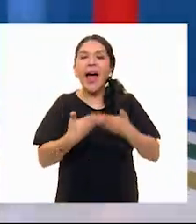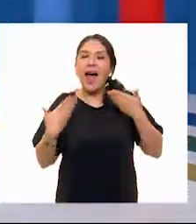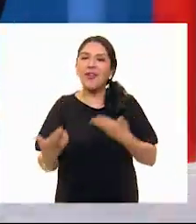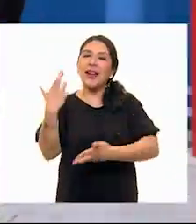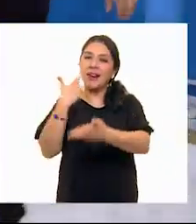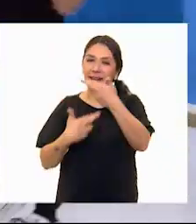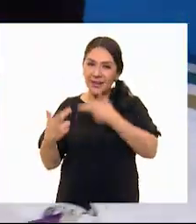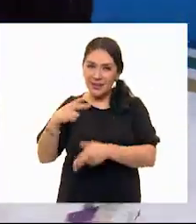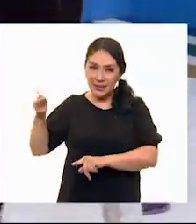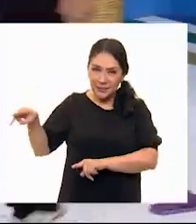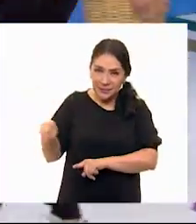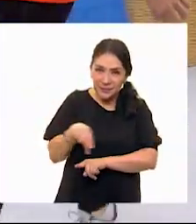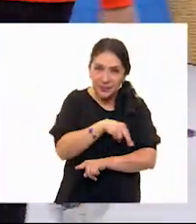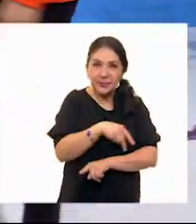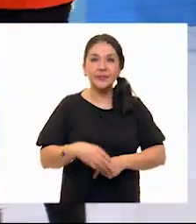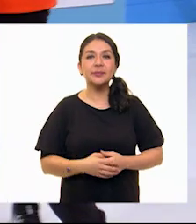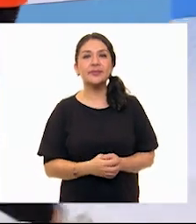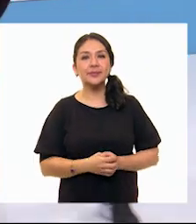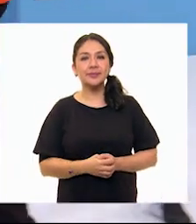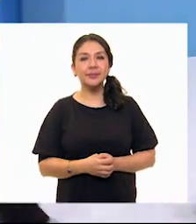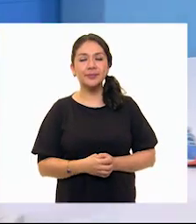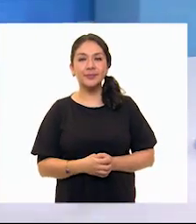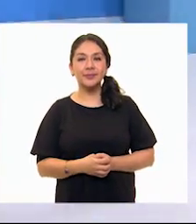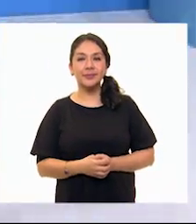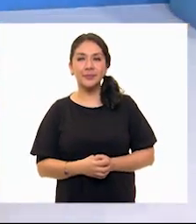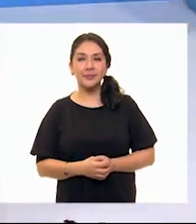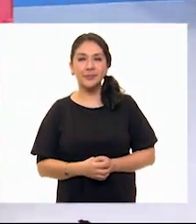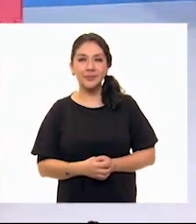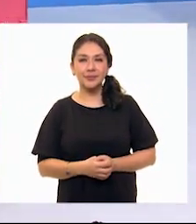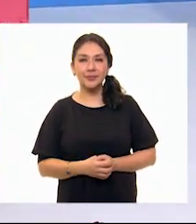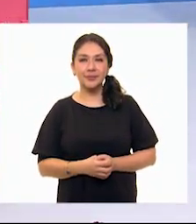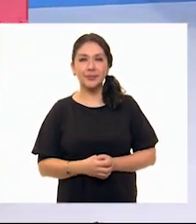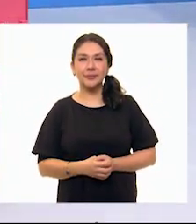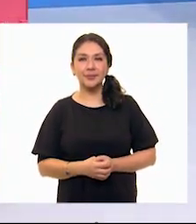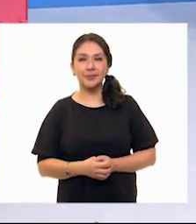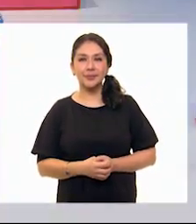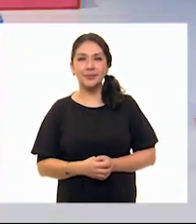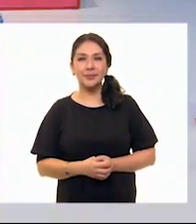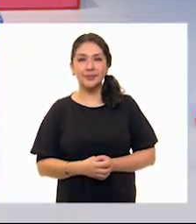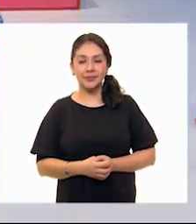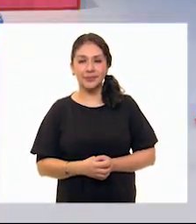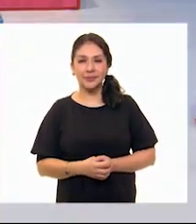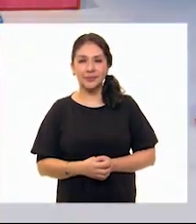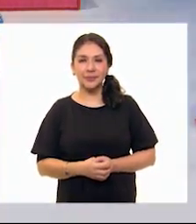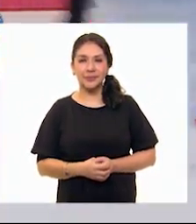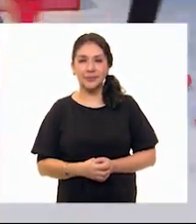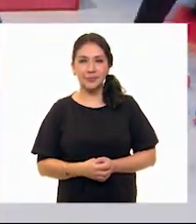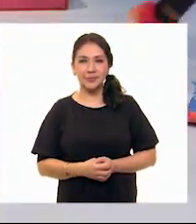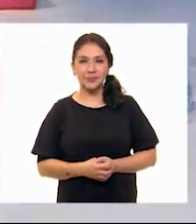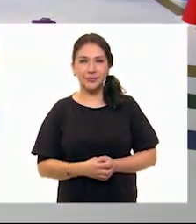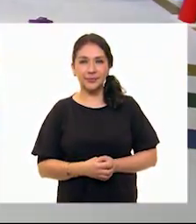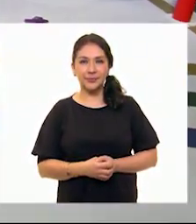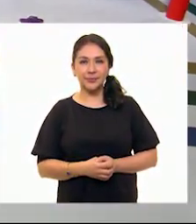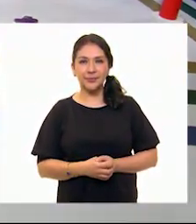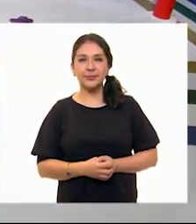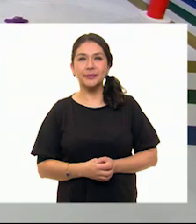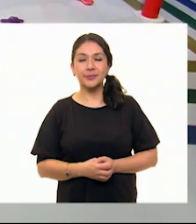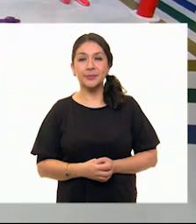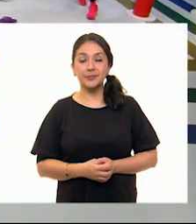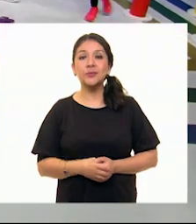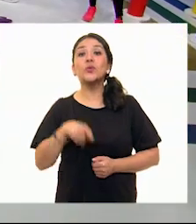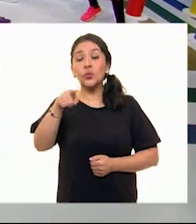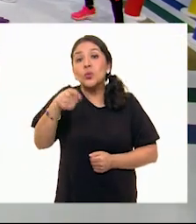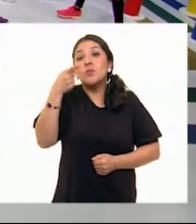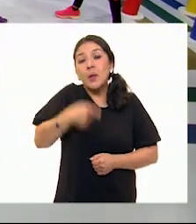regreso. ¿Cómo lo hiciste en casita? Hagamos uno último más rápido. Más rápido. Vamos, vamos, vamos. ¿Tú dices el